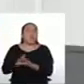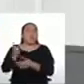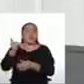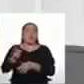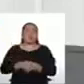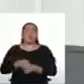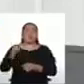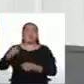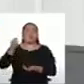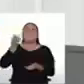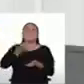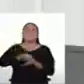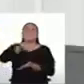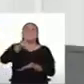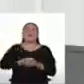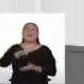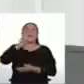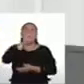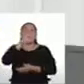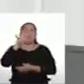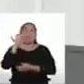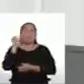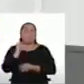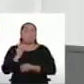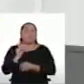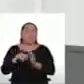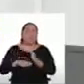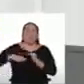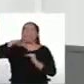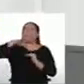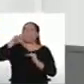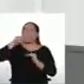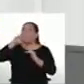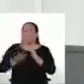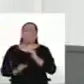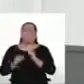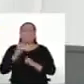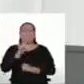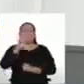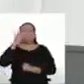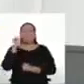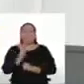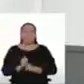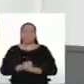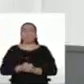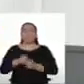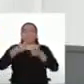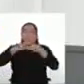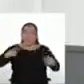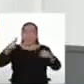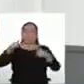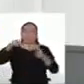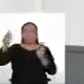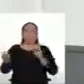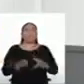de una multa de 24 soles. Ni un centavo más, ni un centavo menos. Comuníquese,